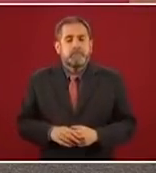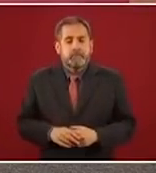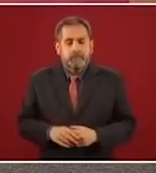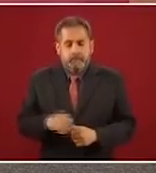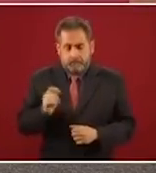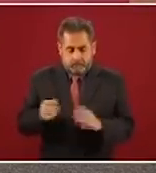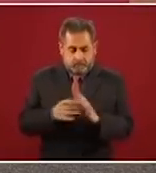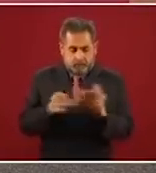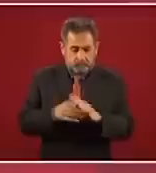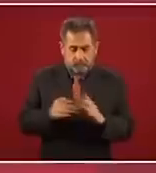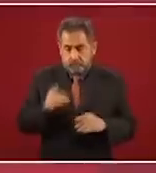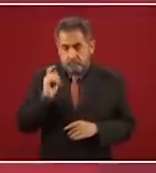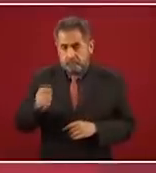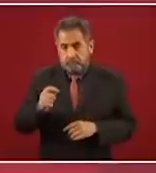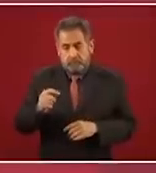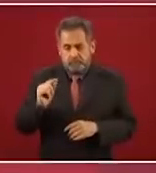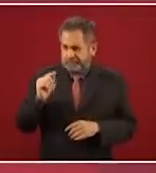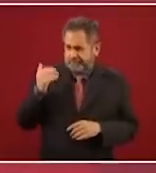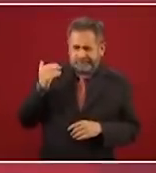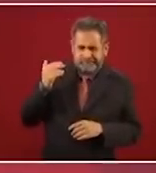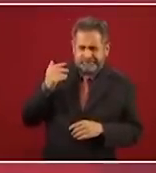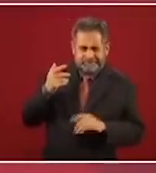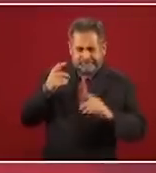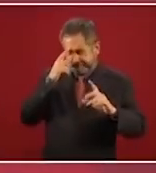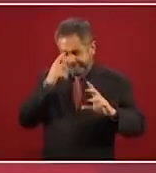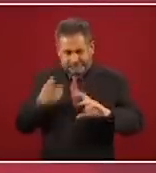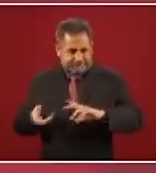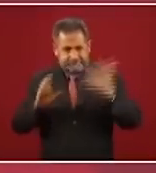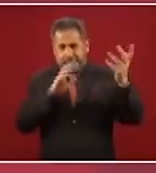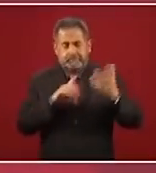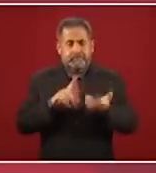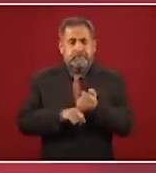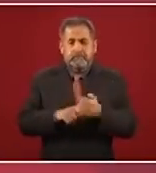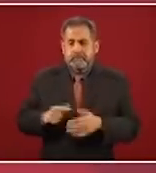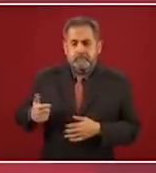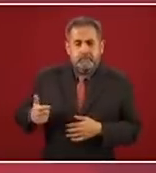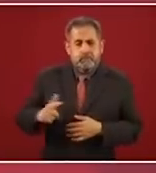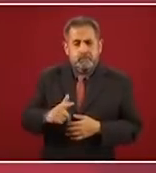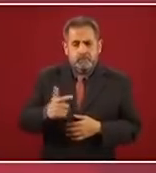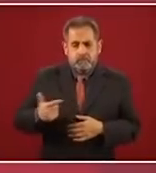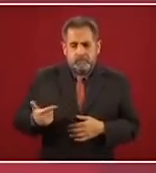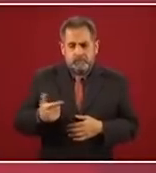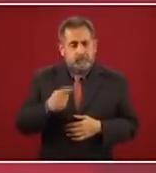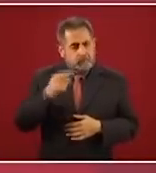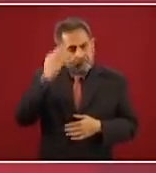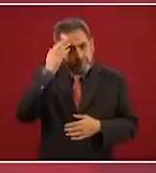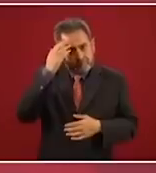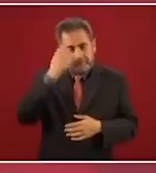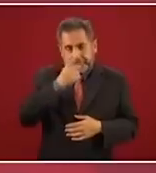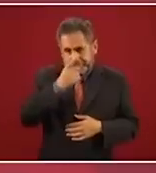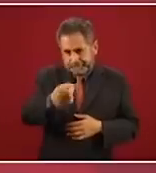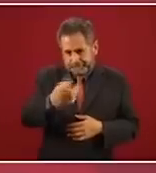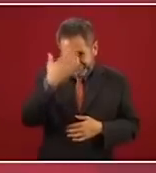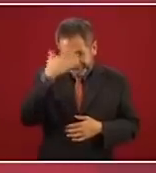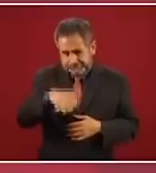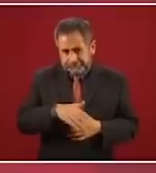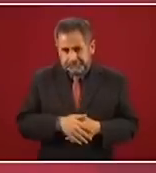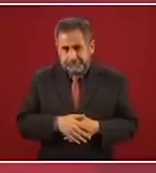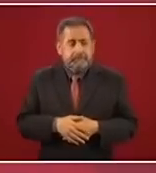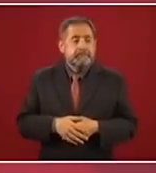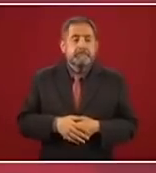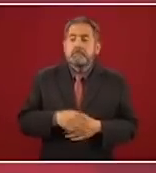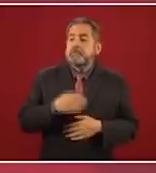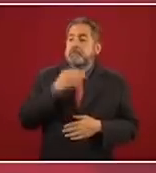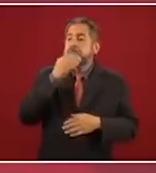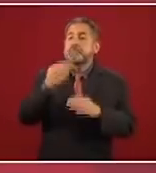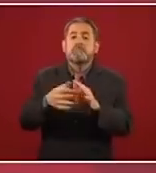se descontroló en los últimos días lo de Guanajuato, se los vengo comentando. Bueno, pero no es nada más decir,